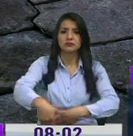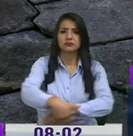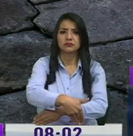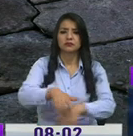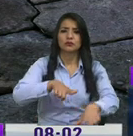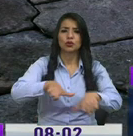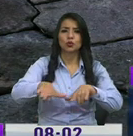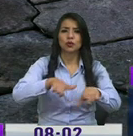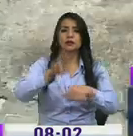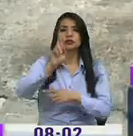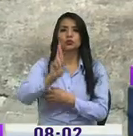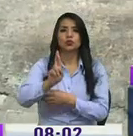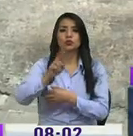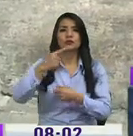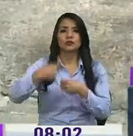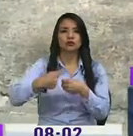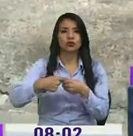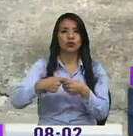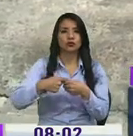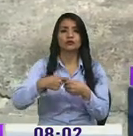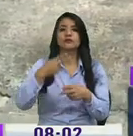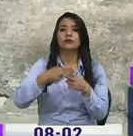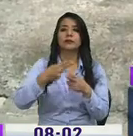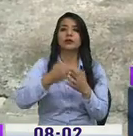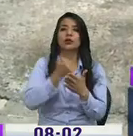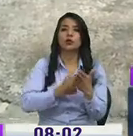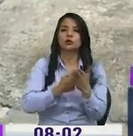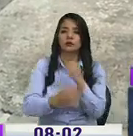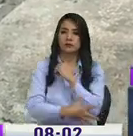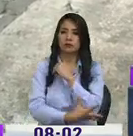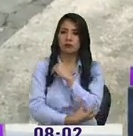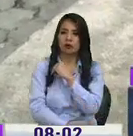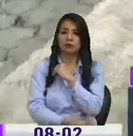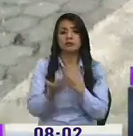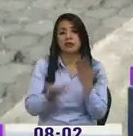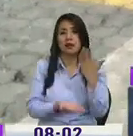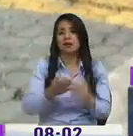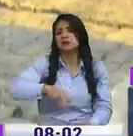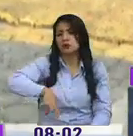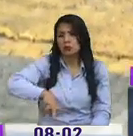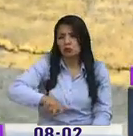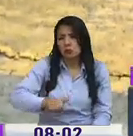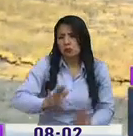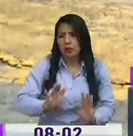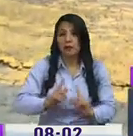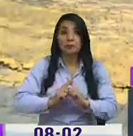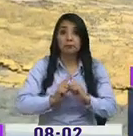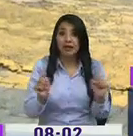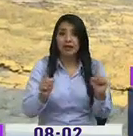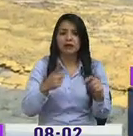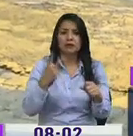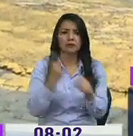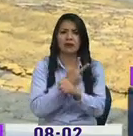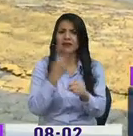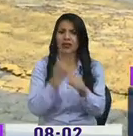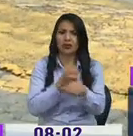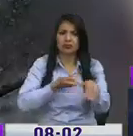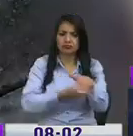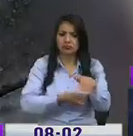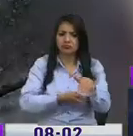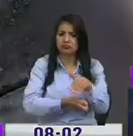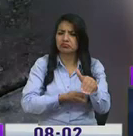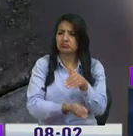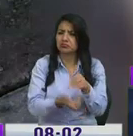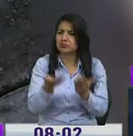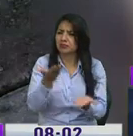sur de Quito. Presumen que fue blanco de un robo, aunque por las 22 heridas que presentaba el cuerpo, los agentes no descartan que ahí